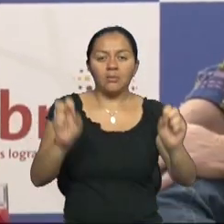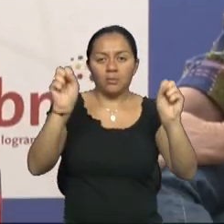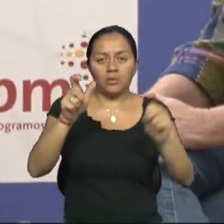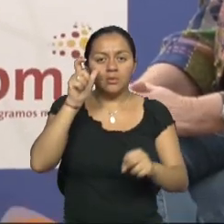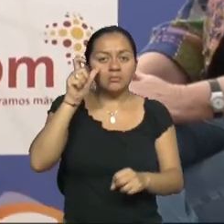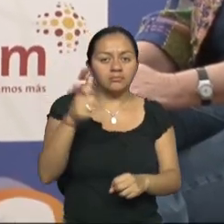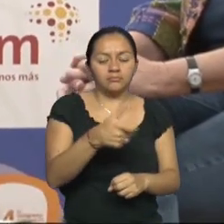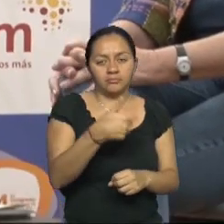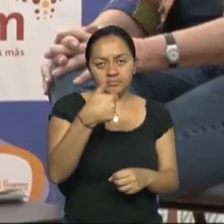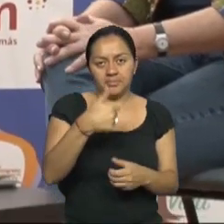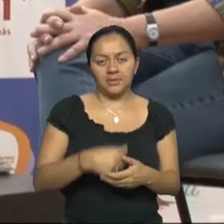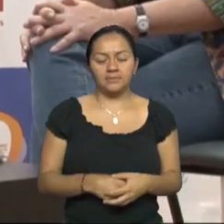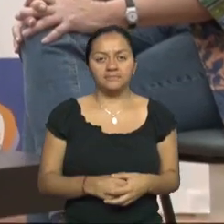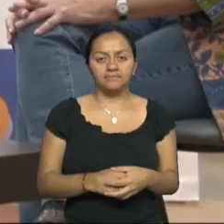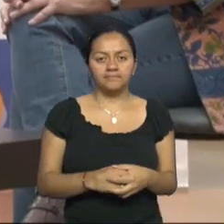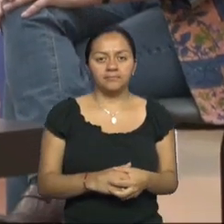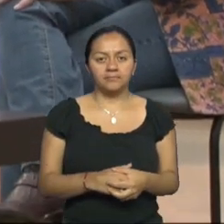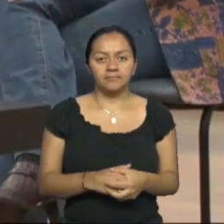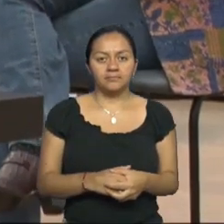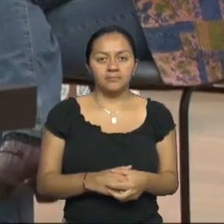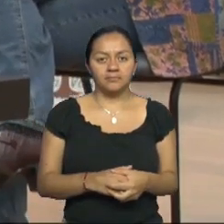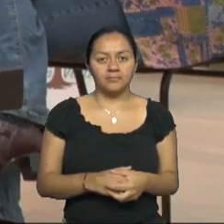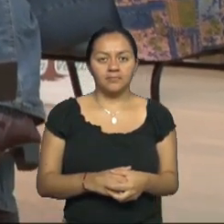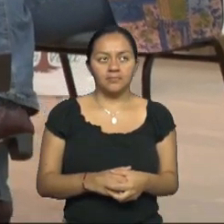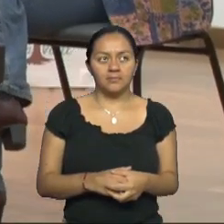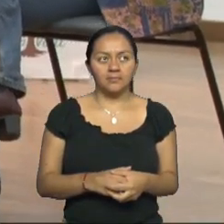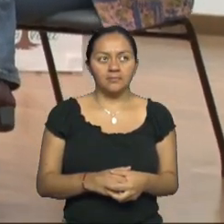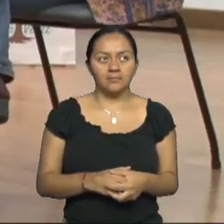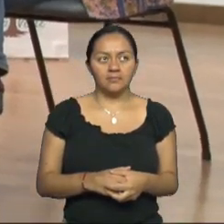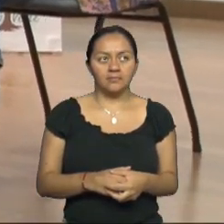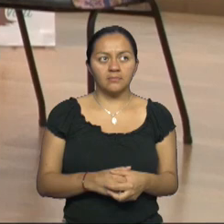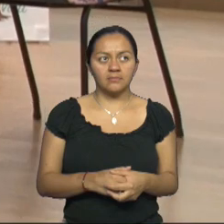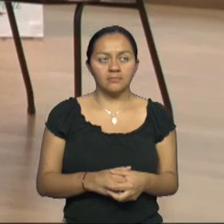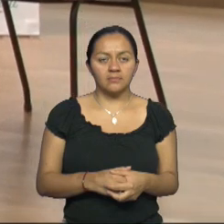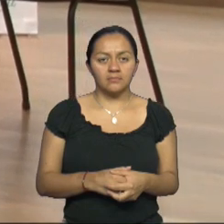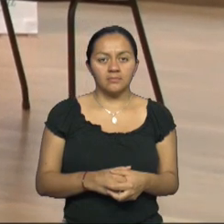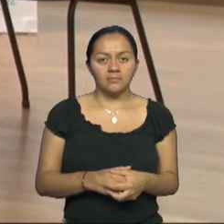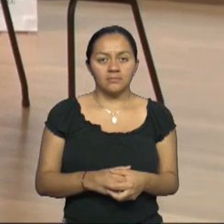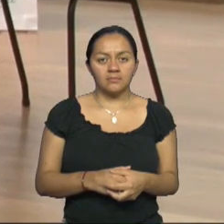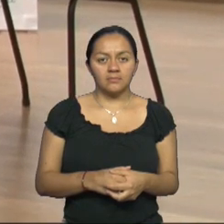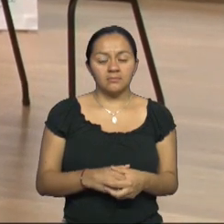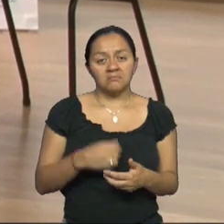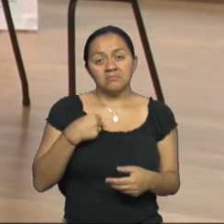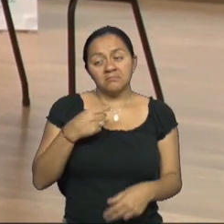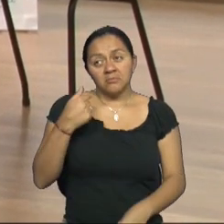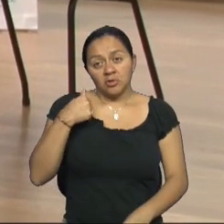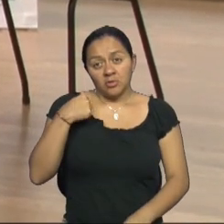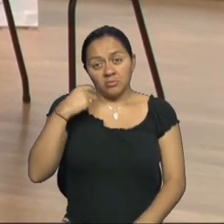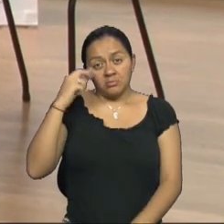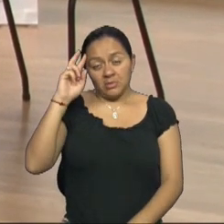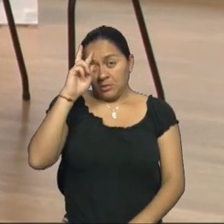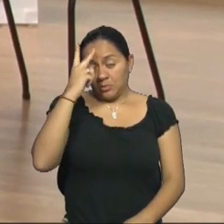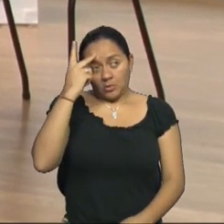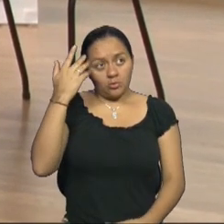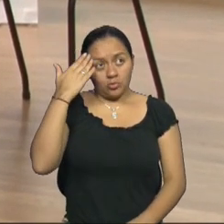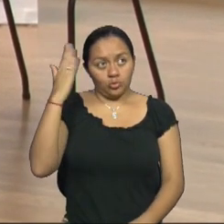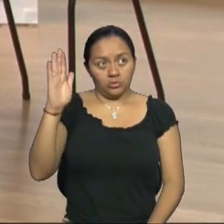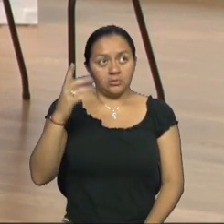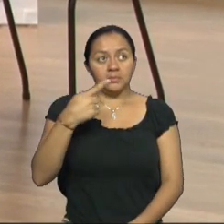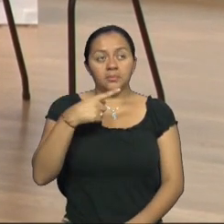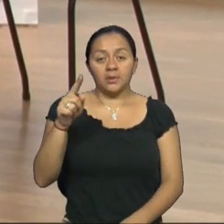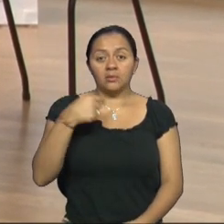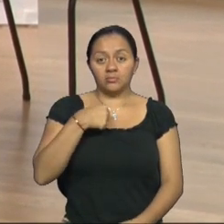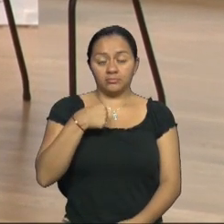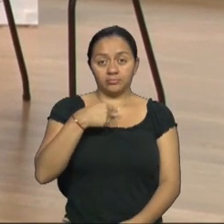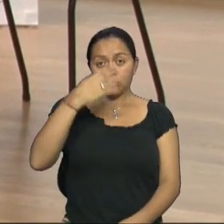monitorear bastante bien con esos instrumentos. Yo tenía una idea, no sé si estoy equivocado, pero Cuba podría ser un ejemplo de tener